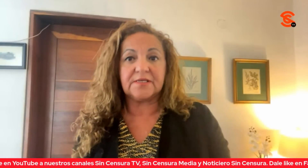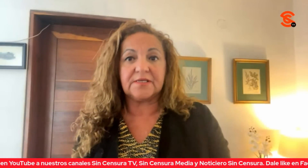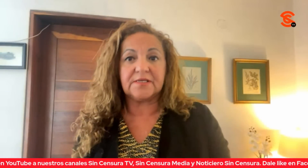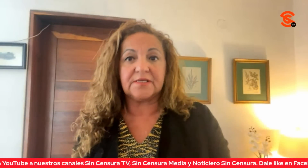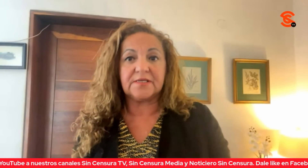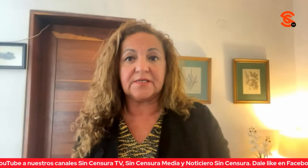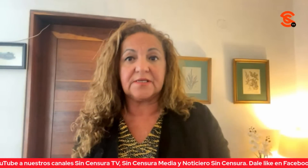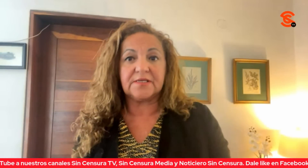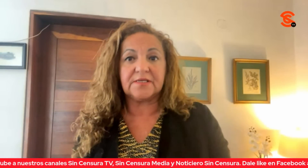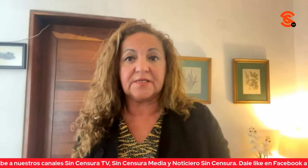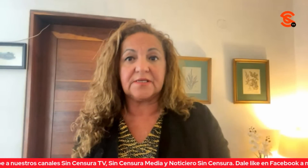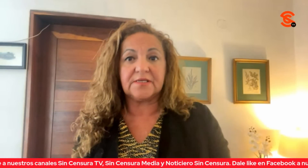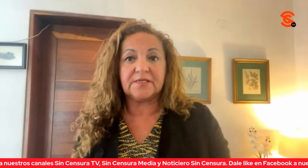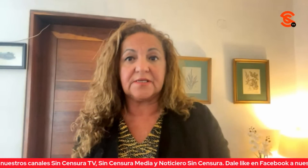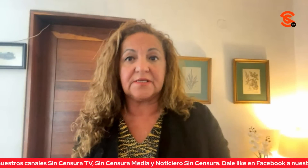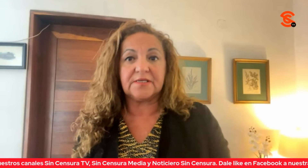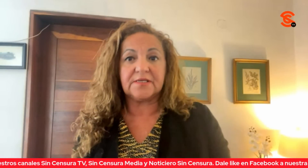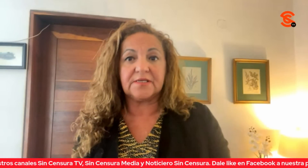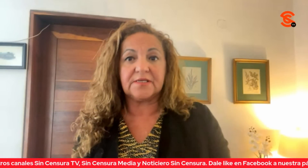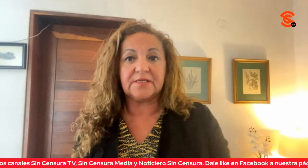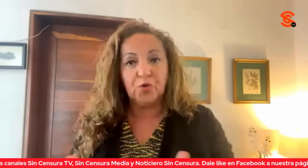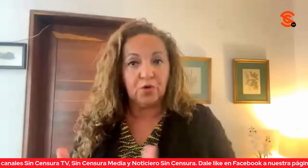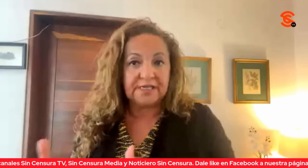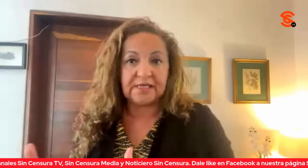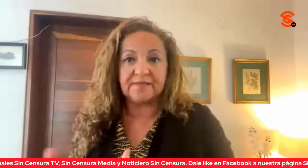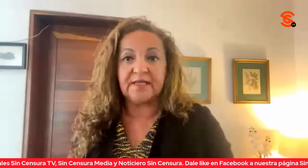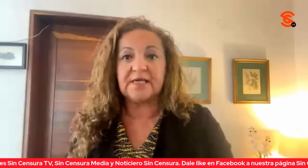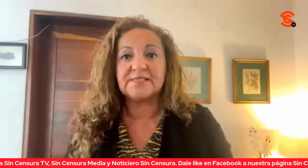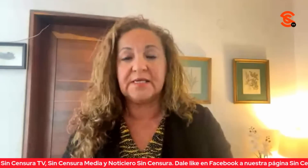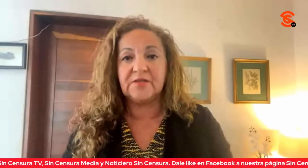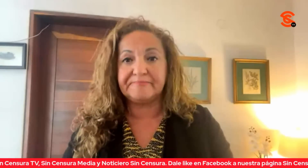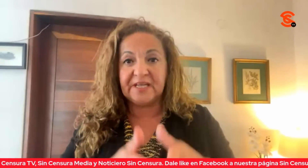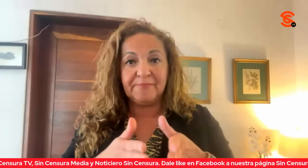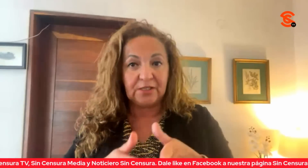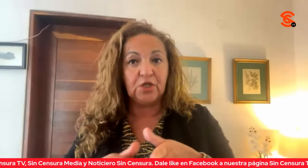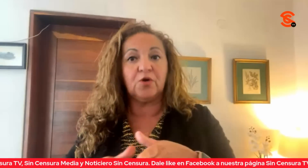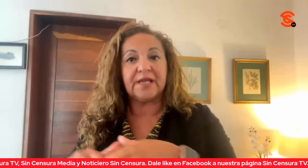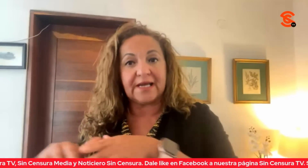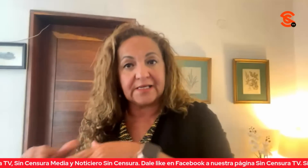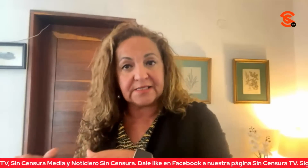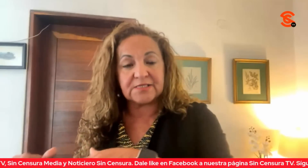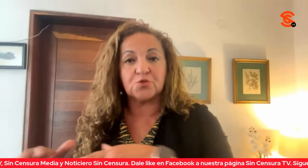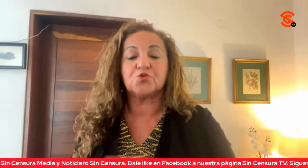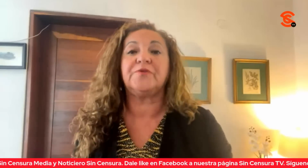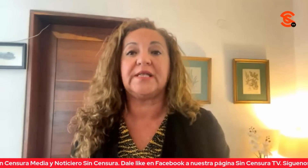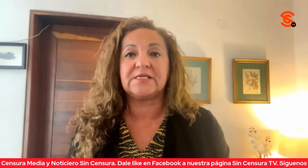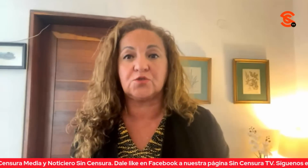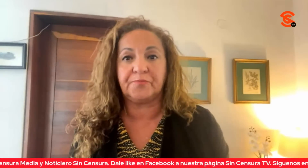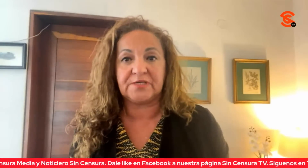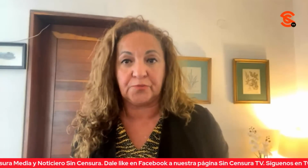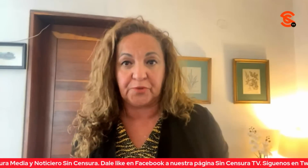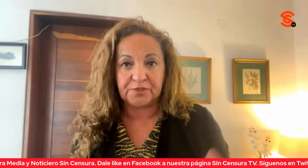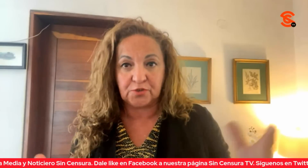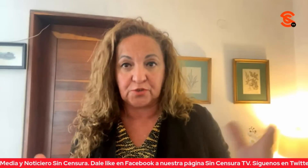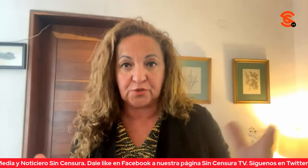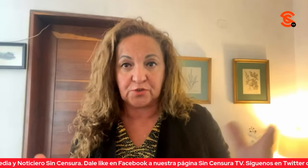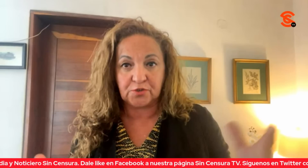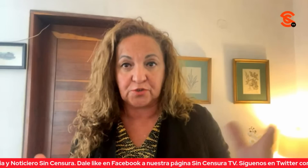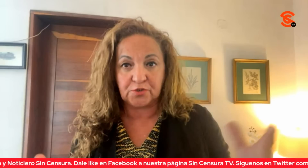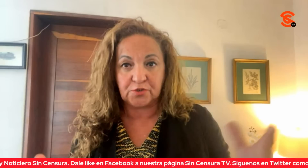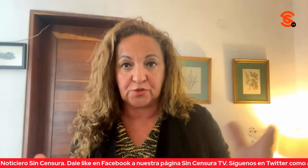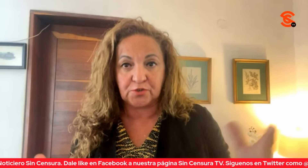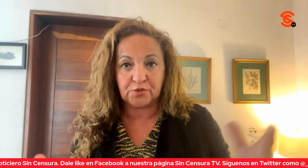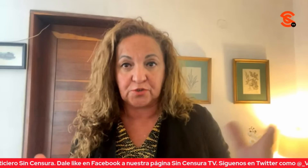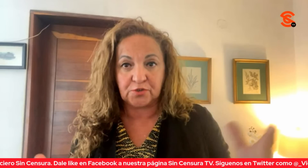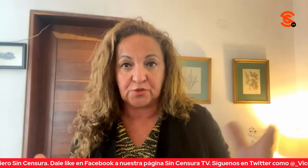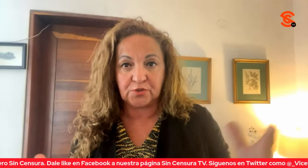recursos propios porque la agencia sostuvo, la Secretaría de Hacienda permitió que la agencia sostuviera su presupuesto en